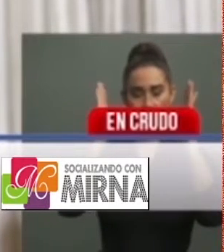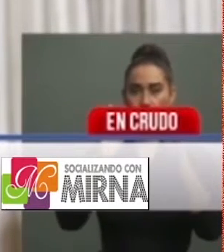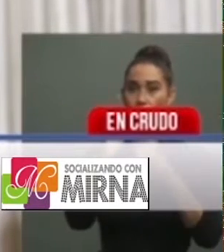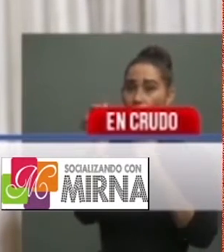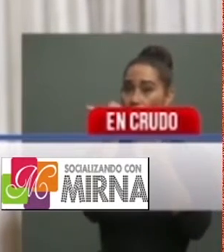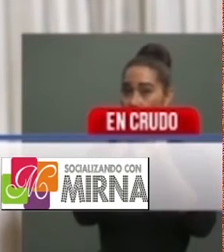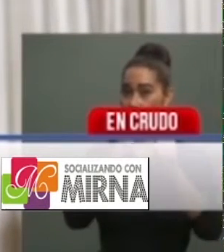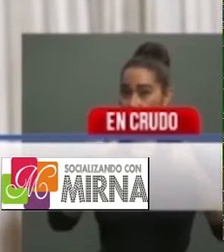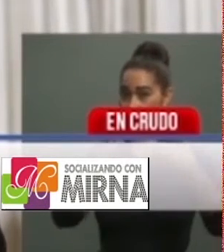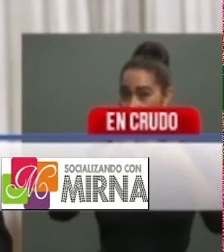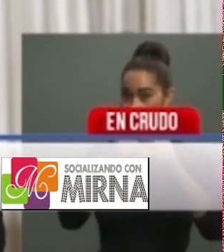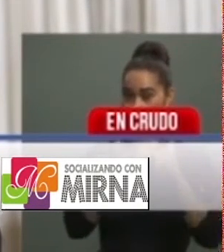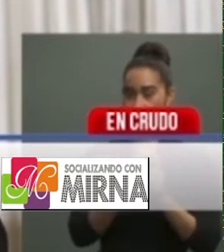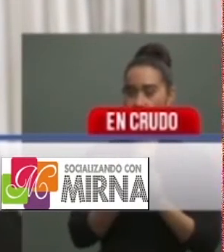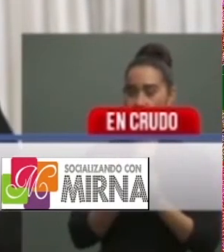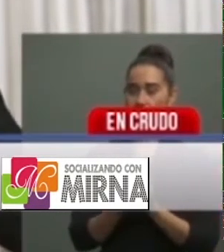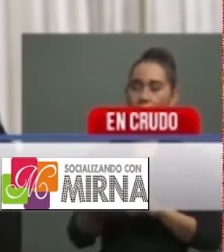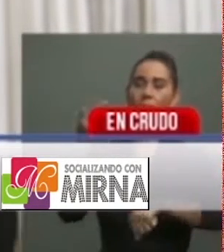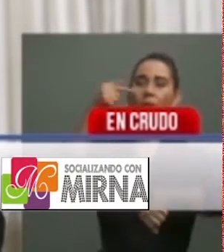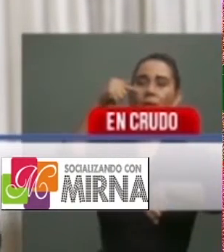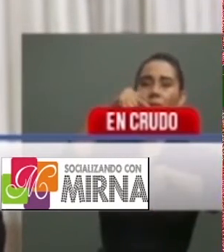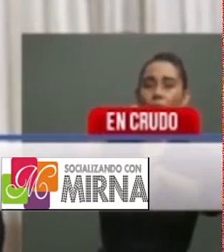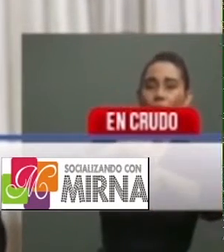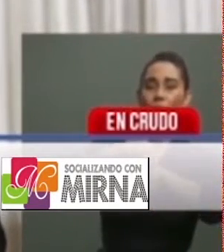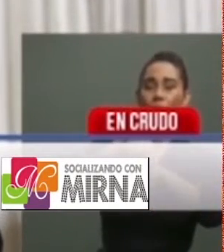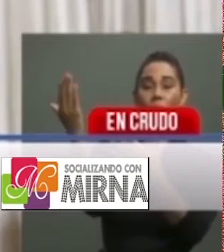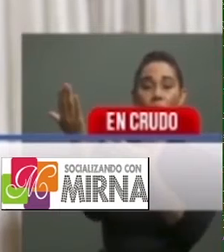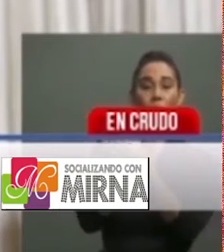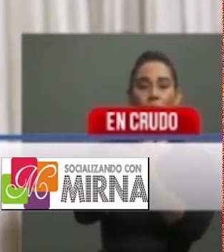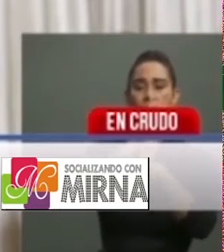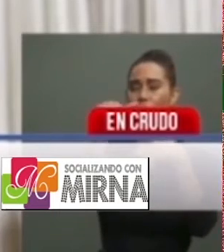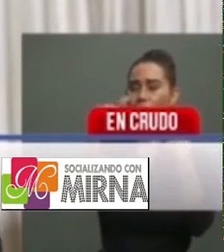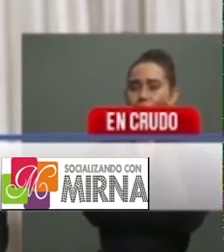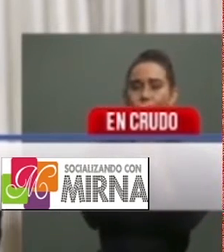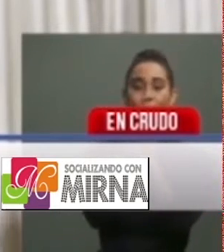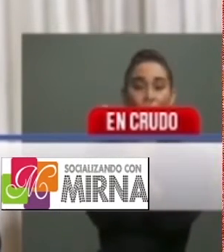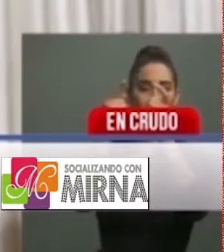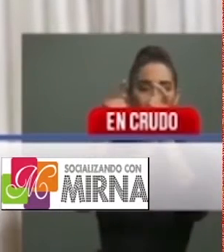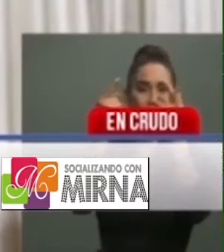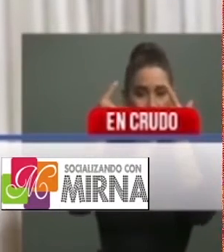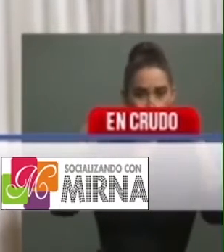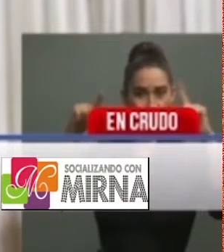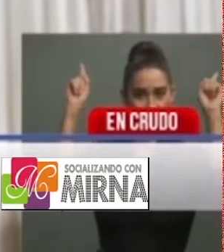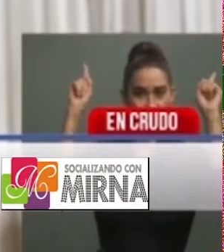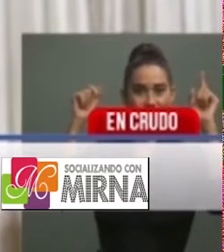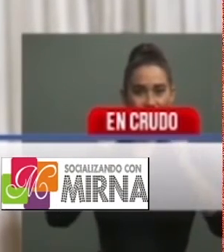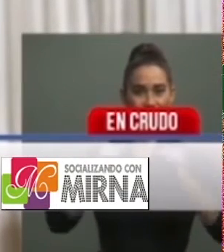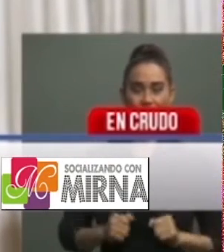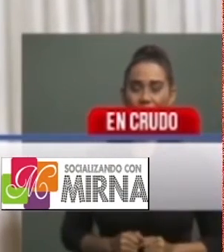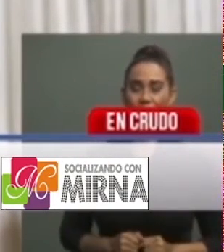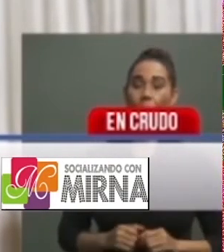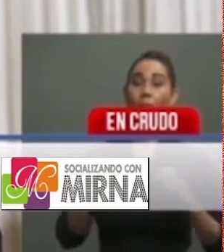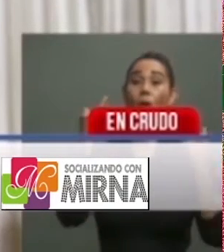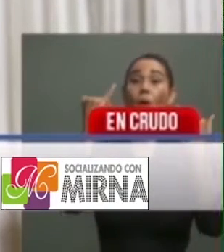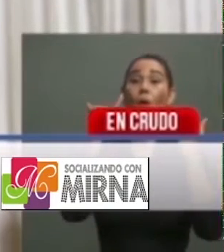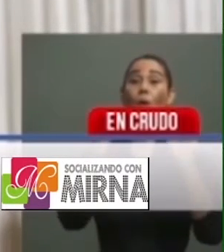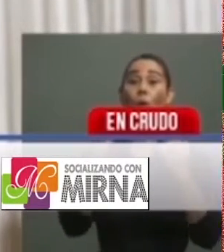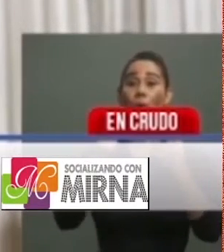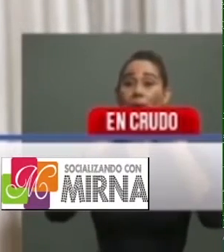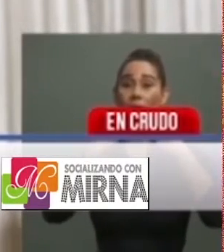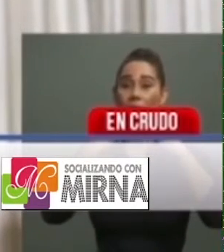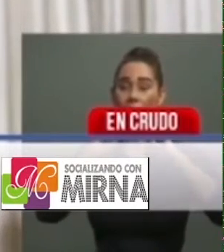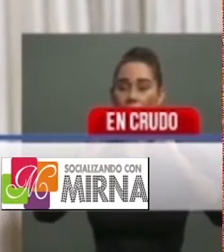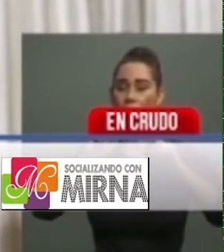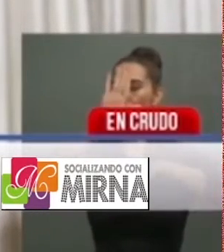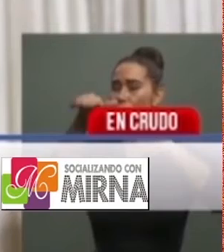que cumplirlas. Entonces eso no valió de nada, porque ahora eso, y además yo siempre lo decía, decía